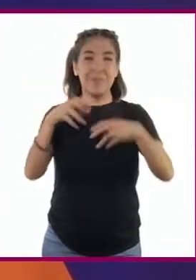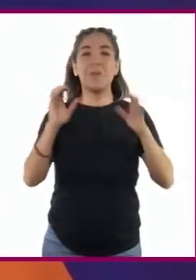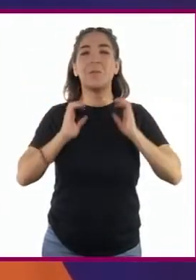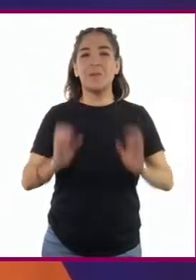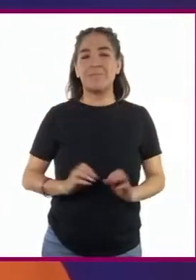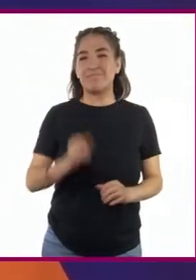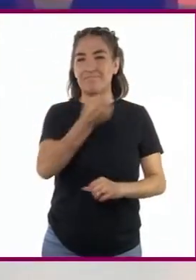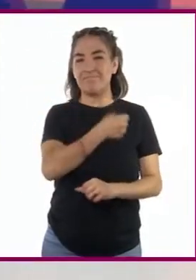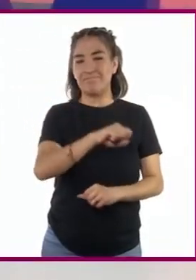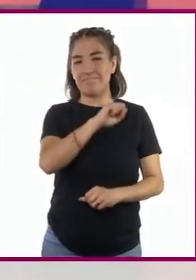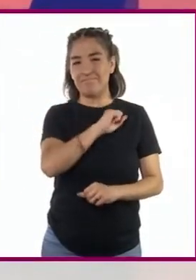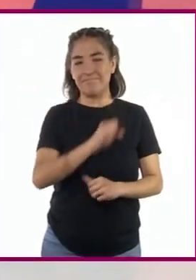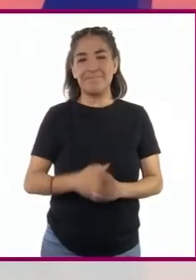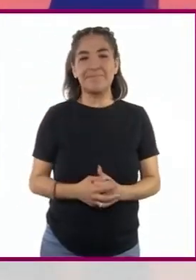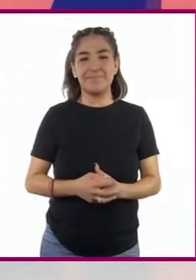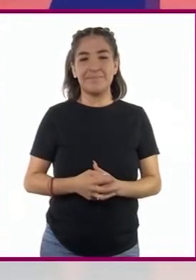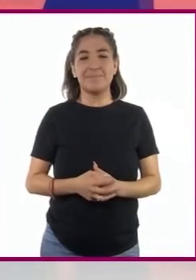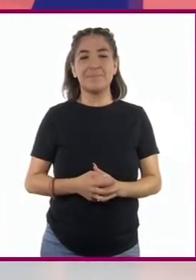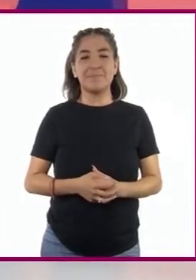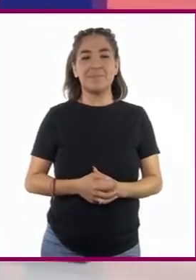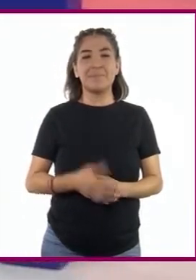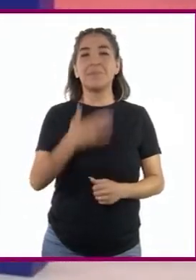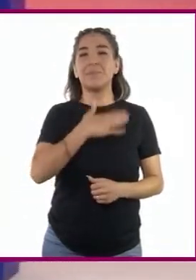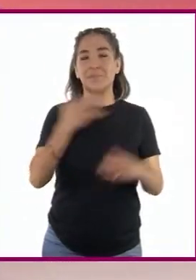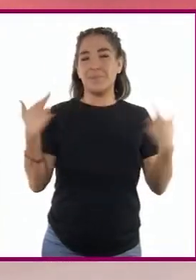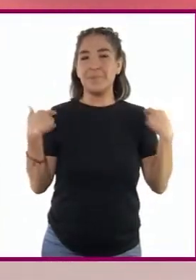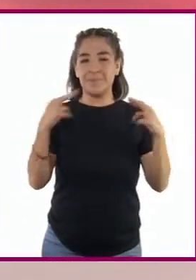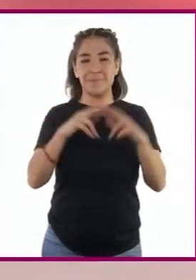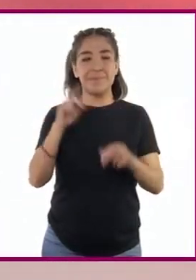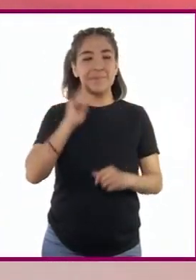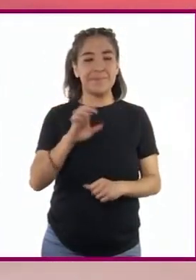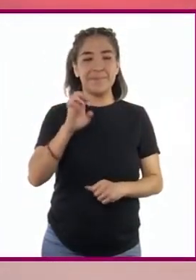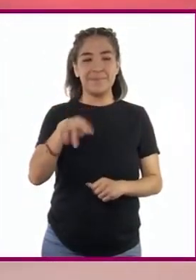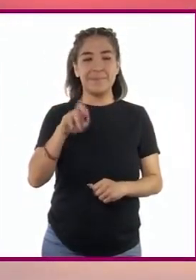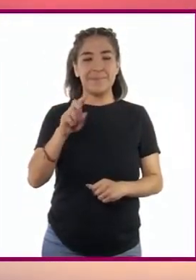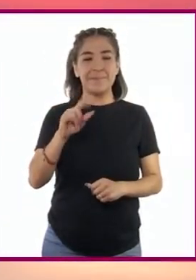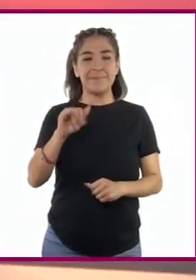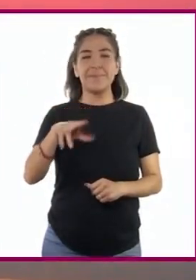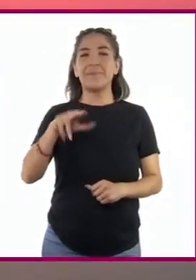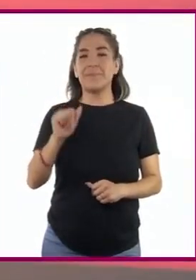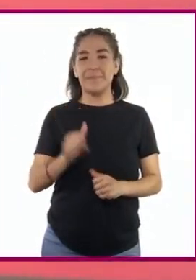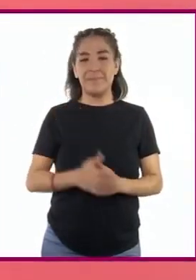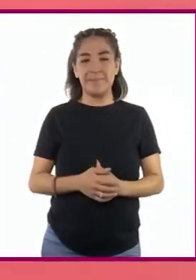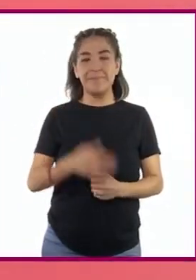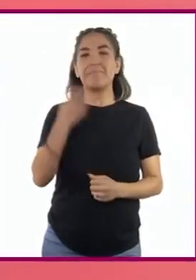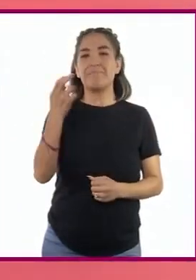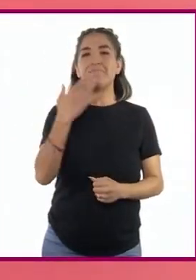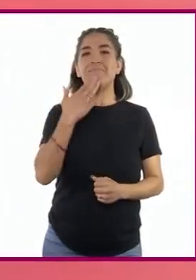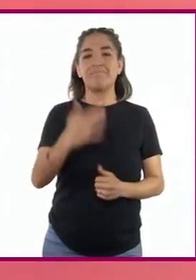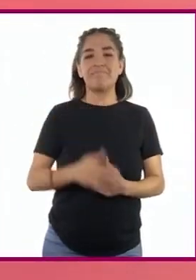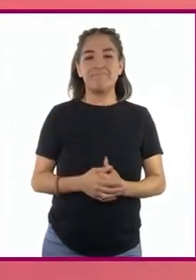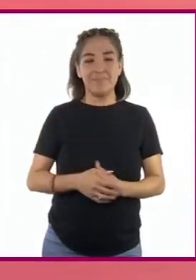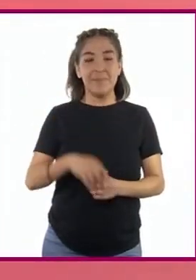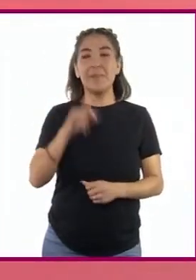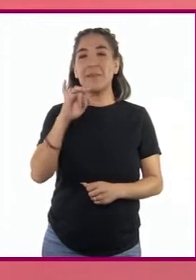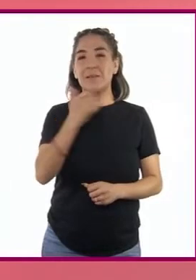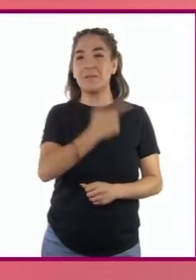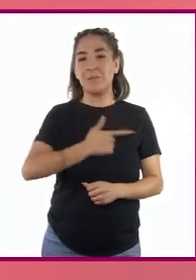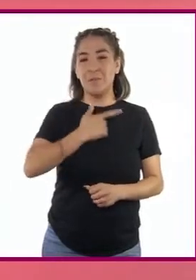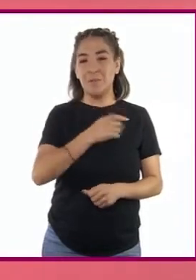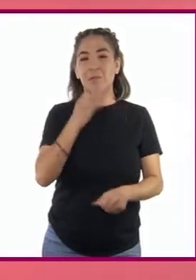cuerpo sano. Soy la profesora Enedina Mónica Velázquez Mendoza y efectivamente es un